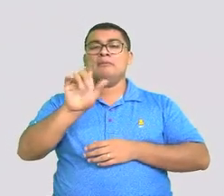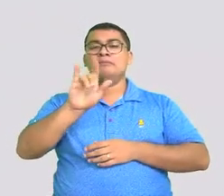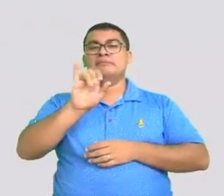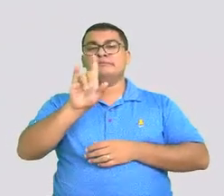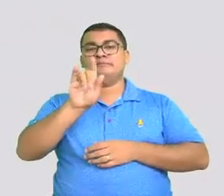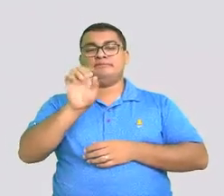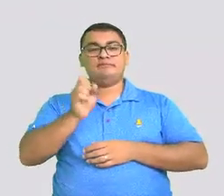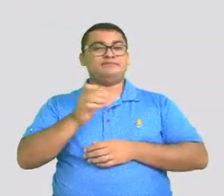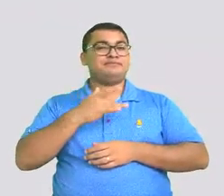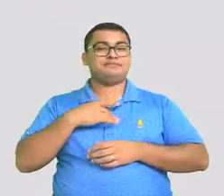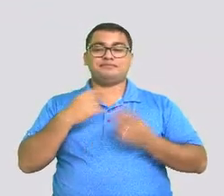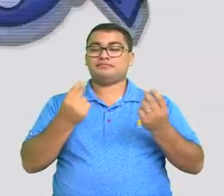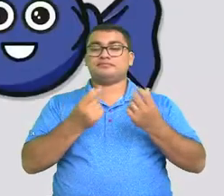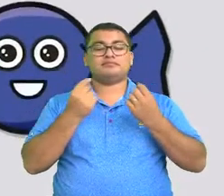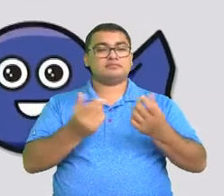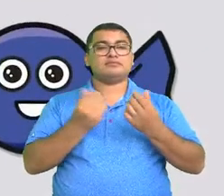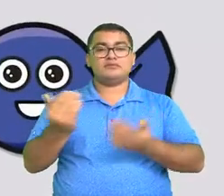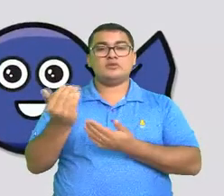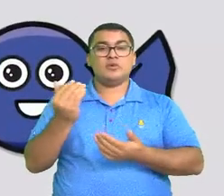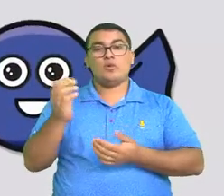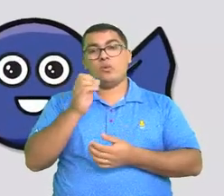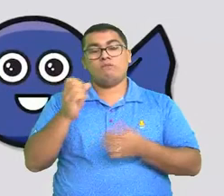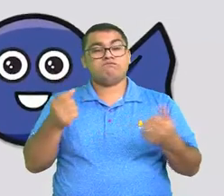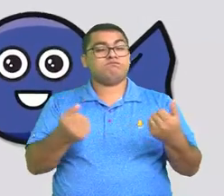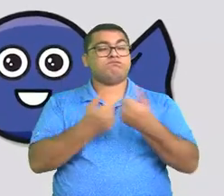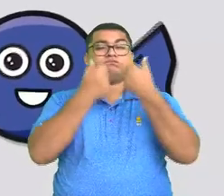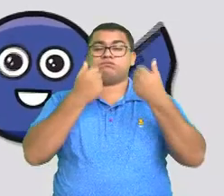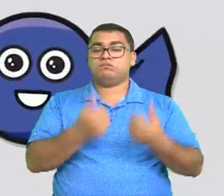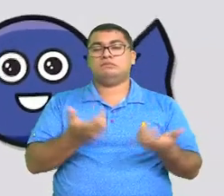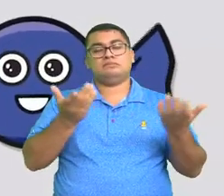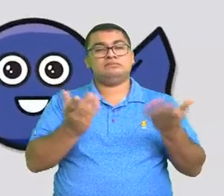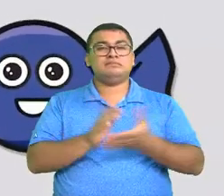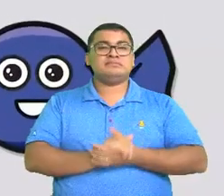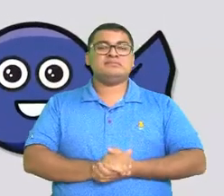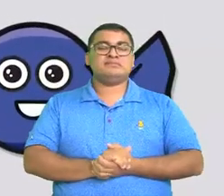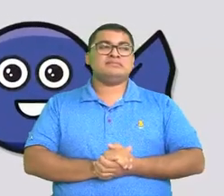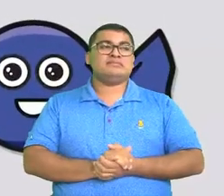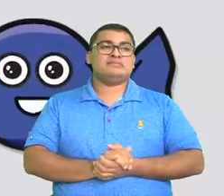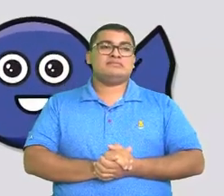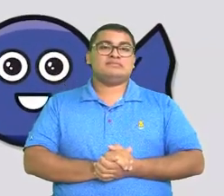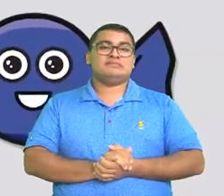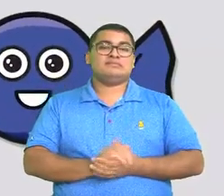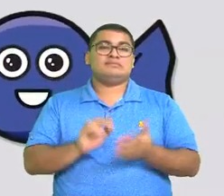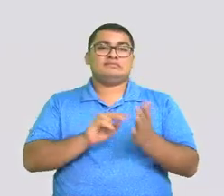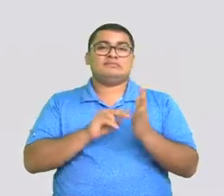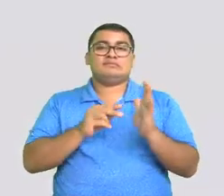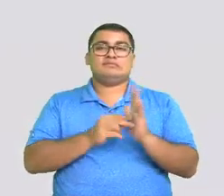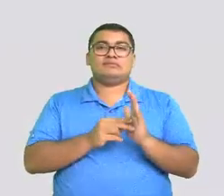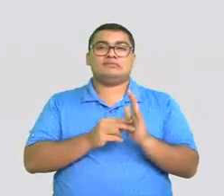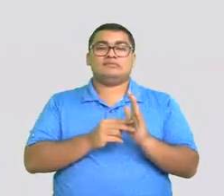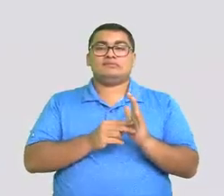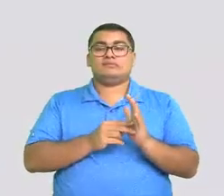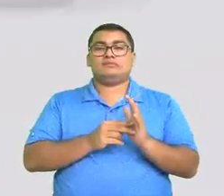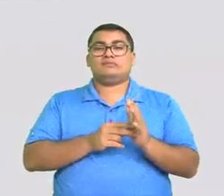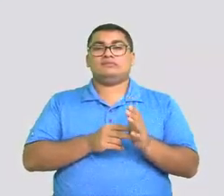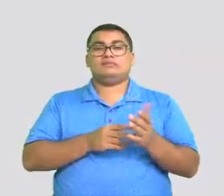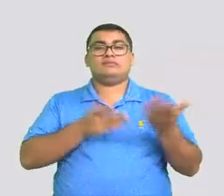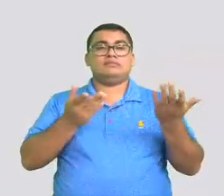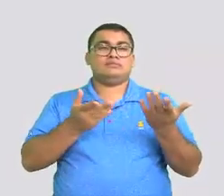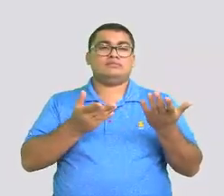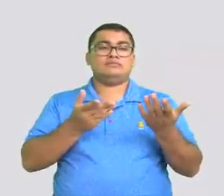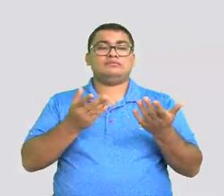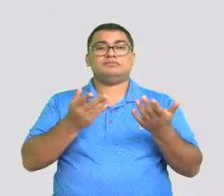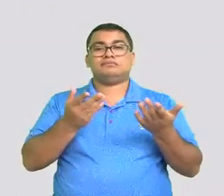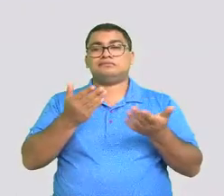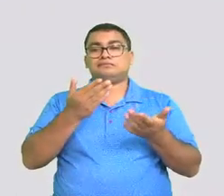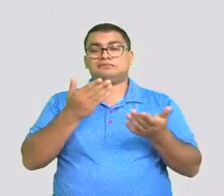reponerse inmediatamente, porque si no el niño entra en un shock hipovolémico. ¿Verdad? Un shock es una insuficiencia circulatoria y va a estar